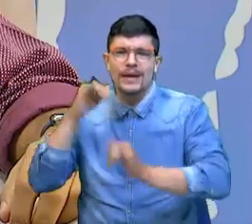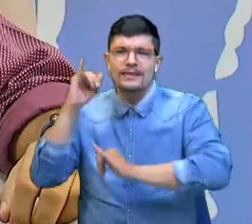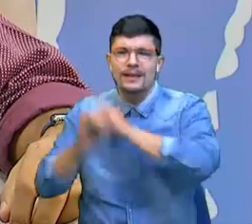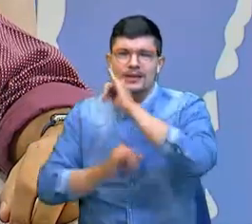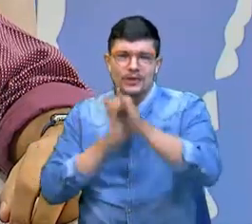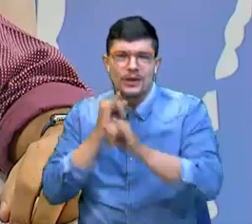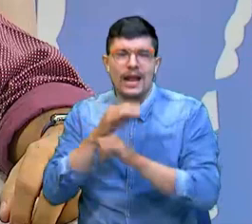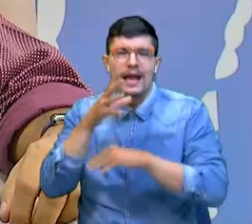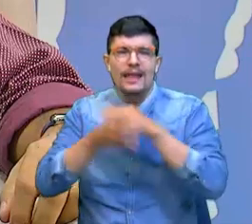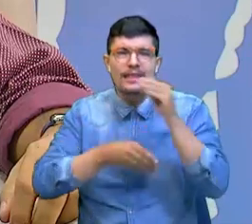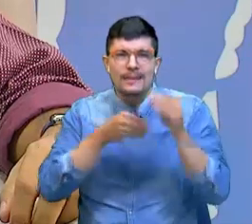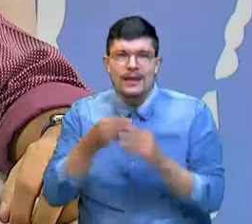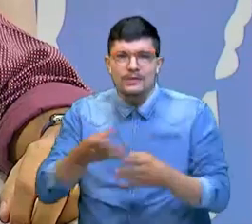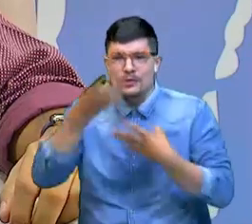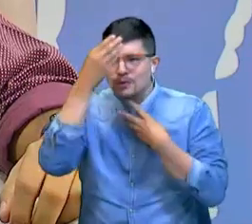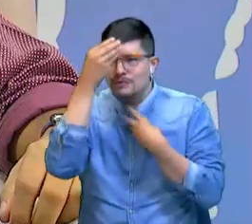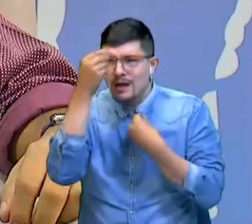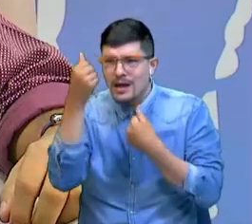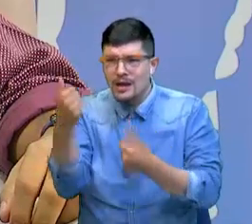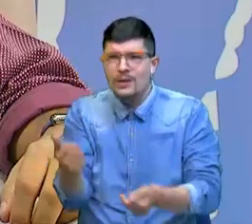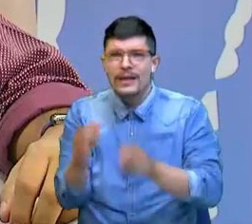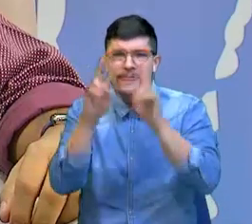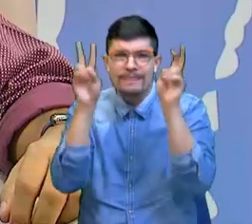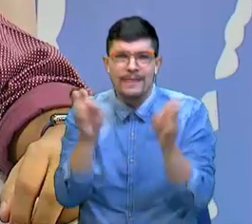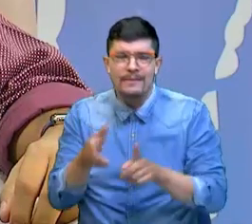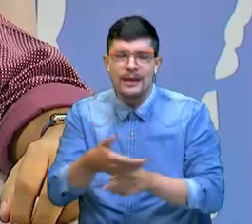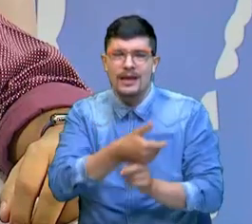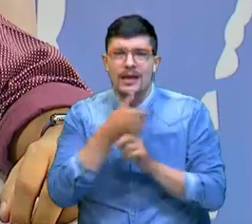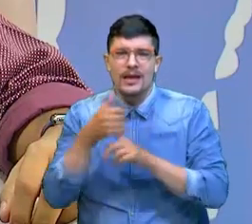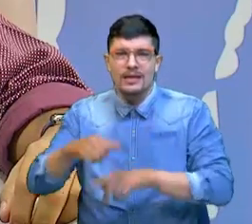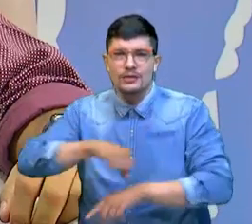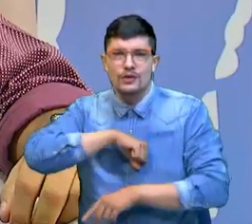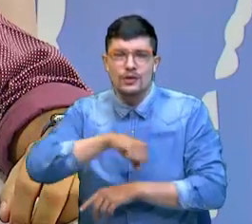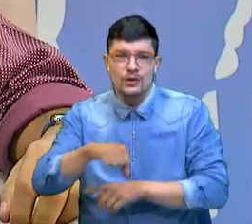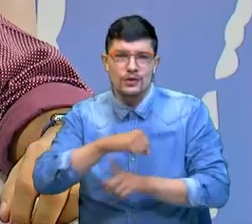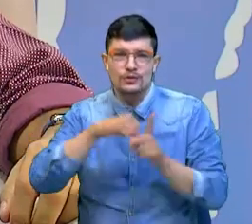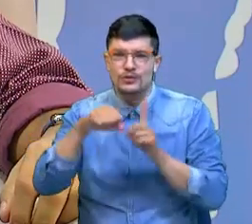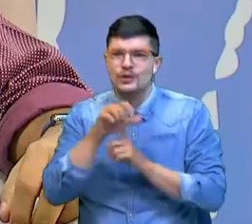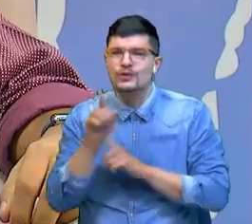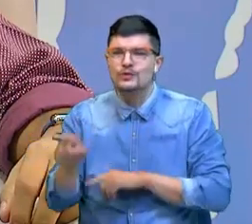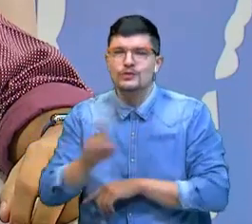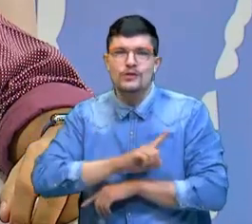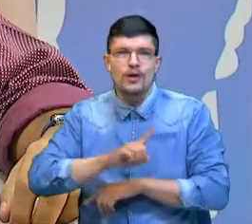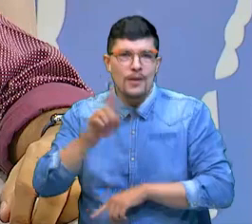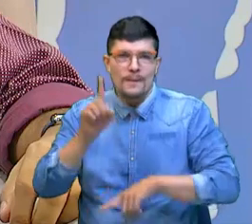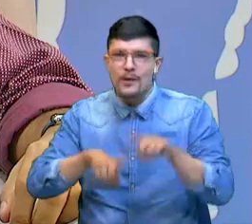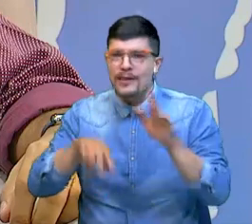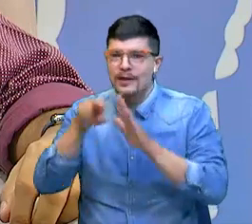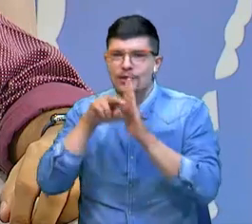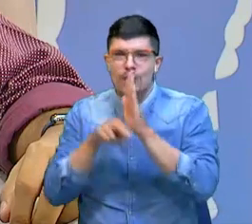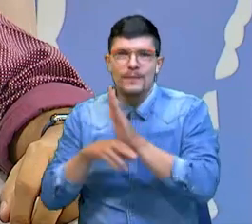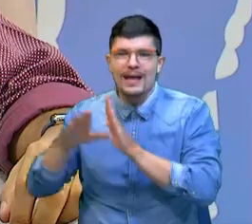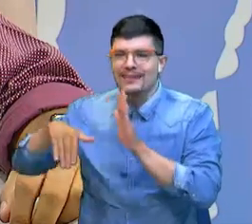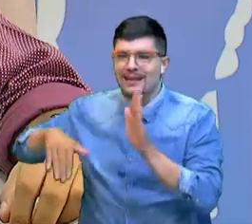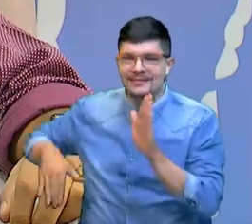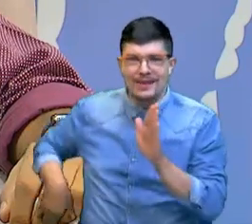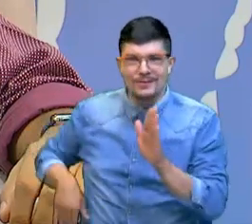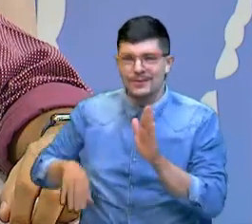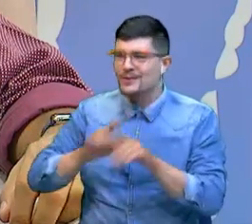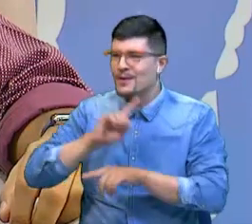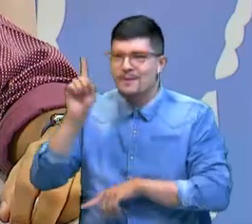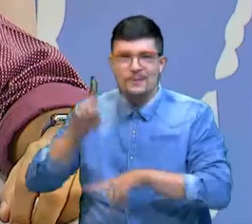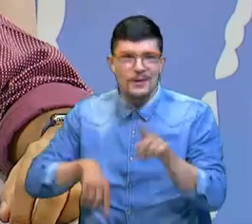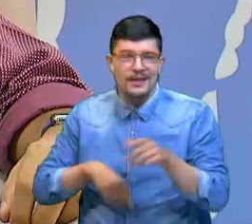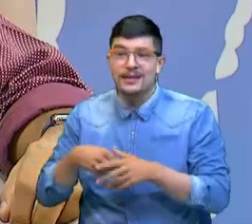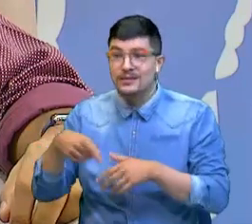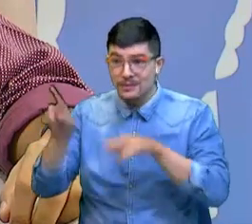hay unos principios. En materia de seguridad social no pueden existir normas regresivas. En materia